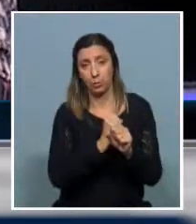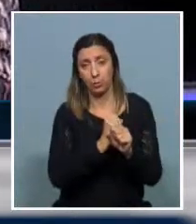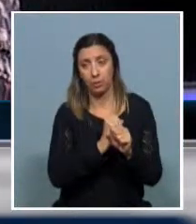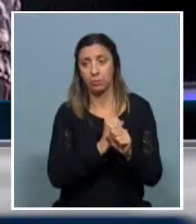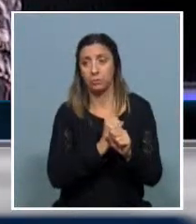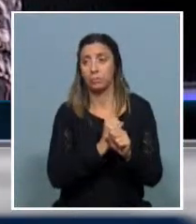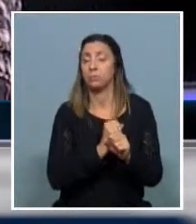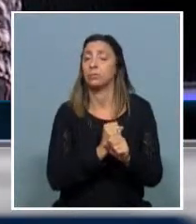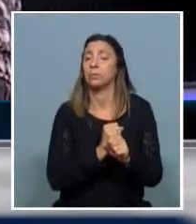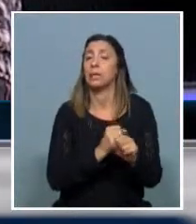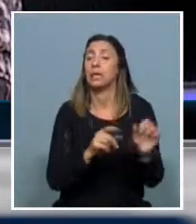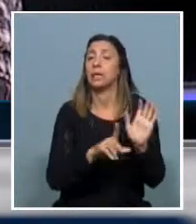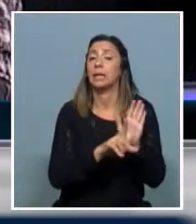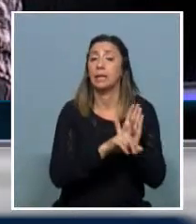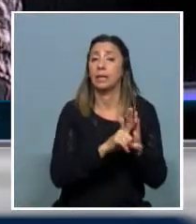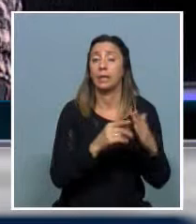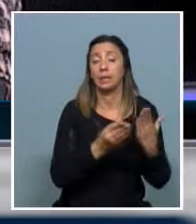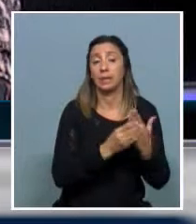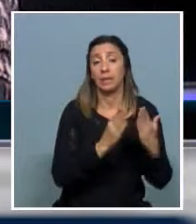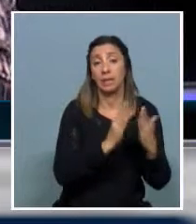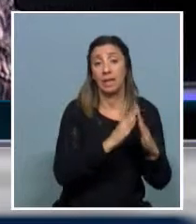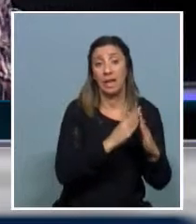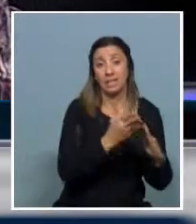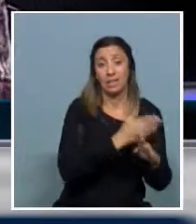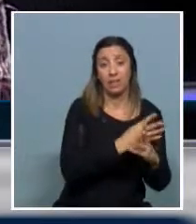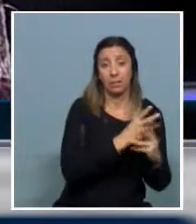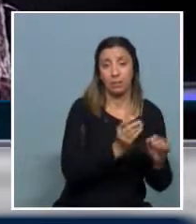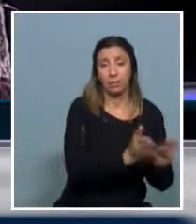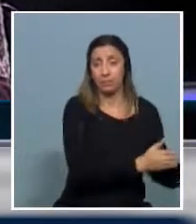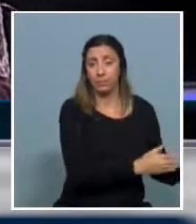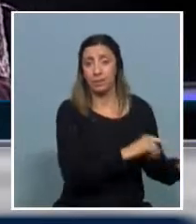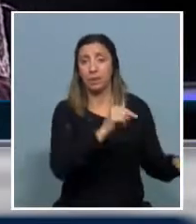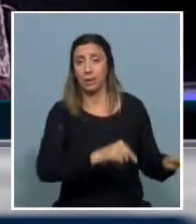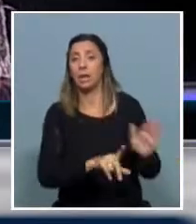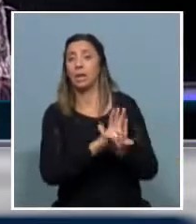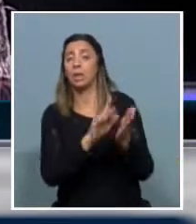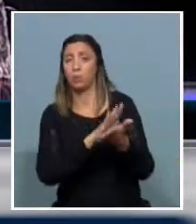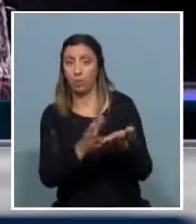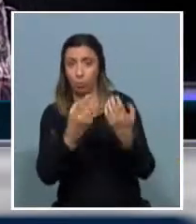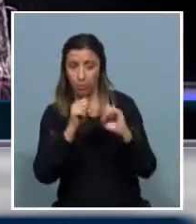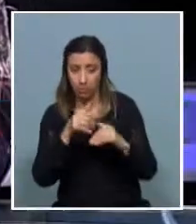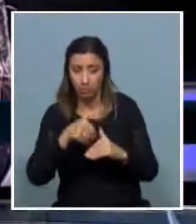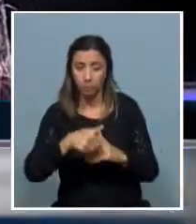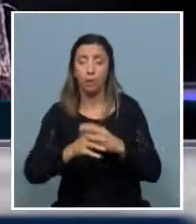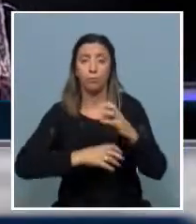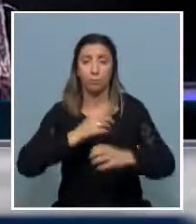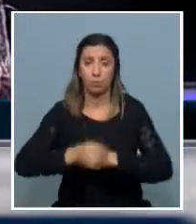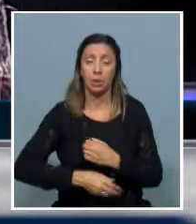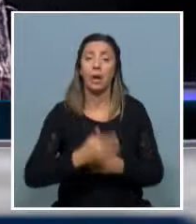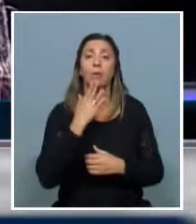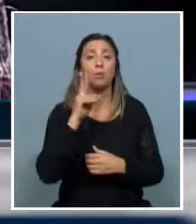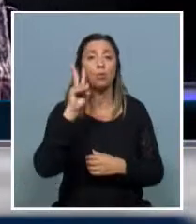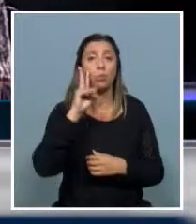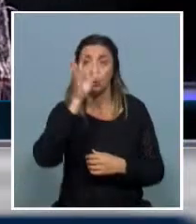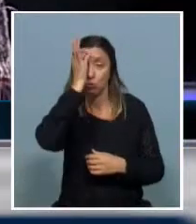que deja sin efecto la ley de viviendas anterior y comienza a regir esta nueva ley de viviendas. Abril del